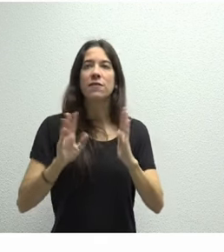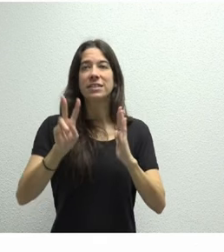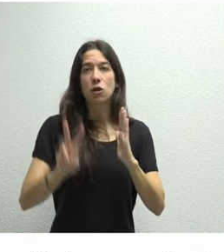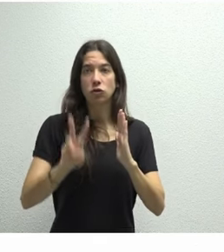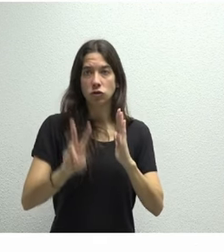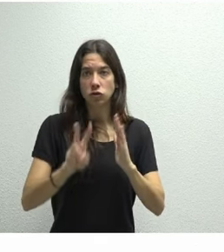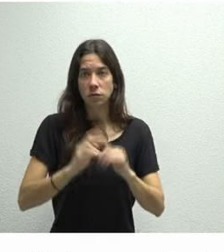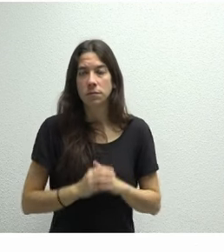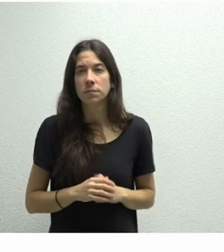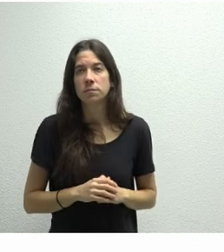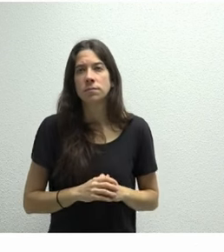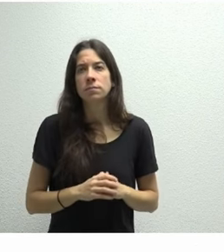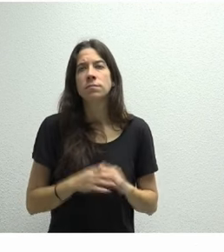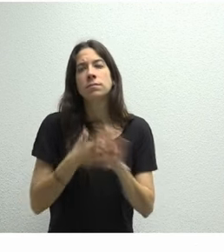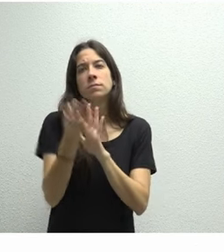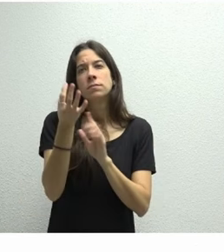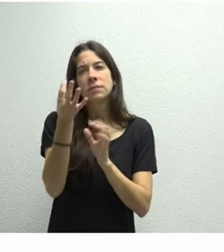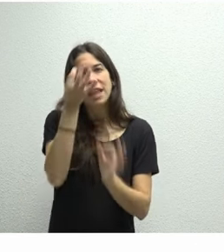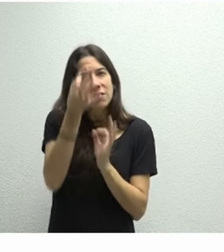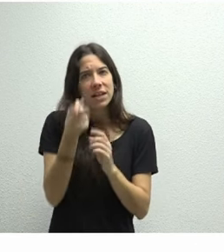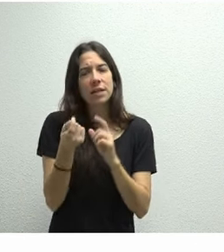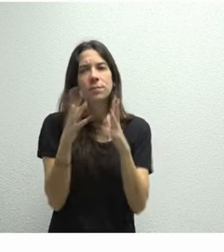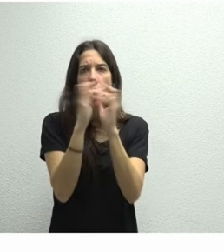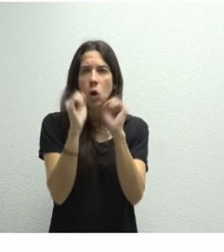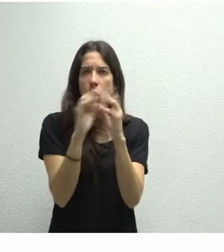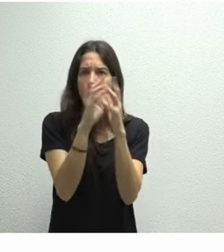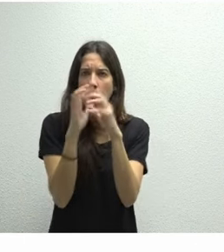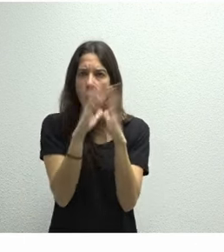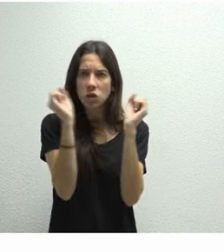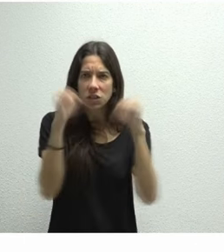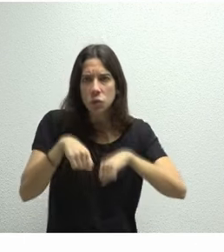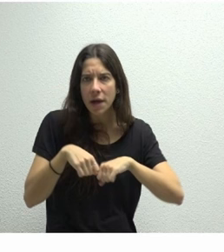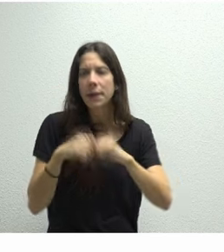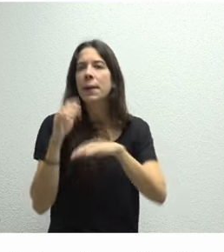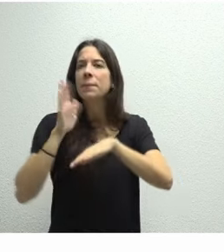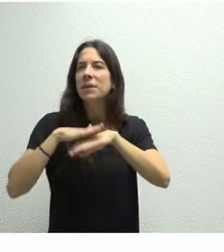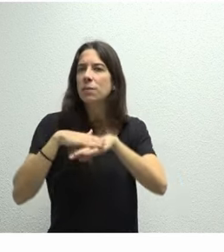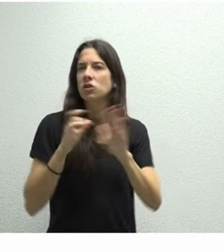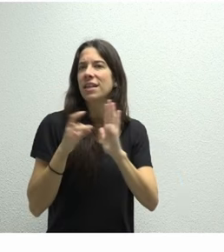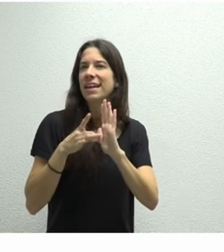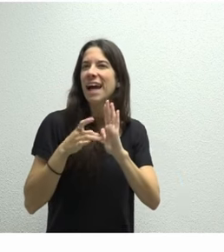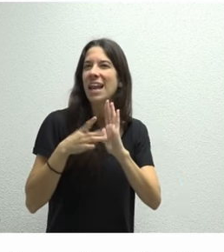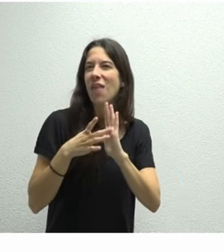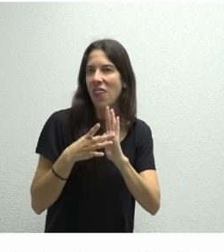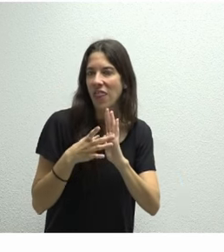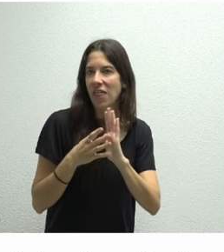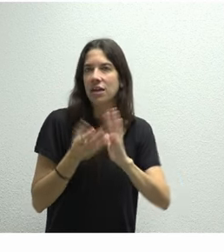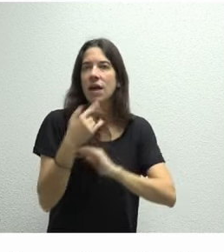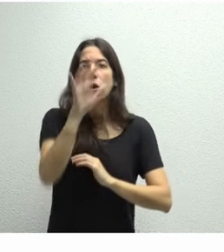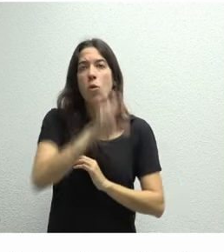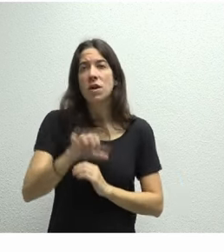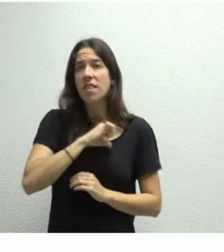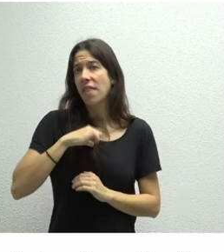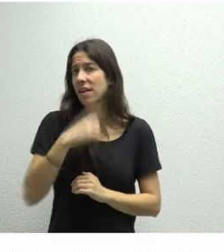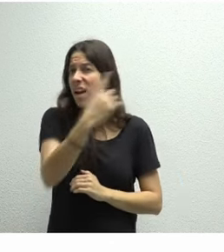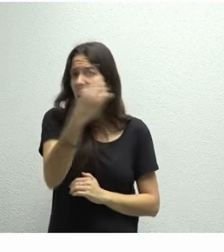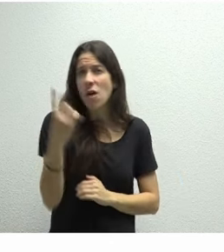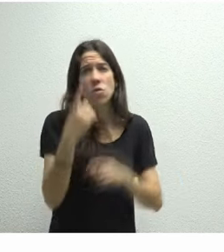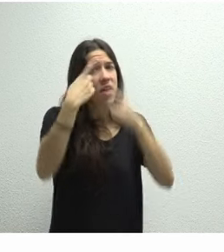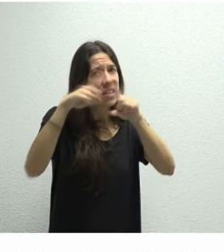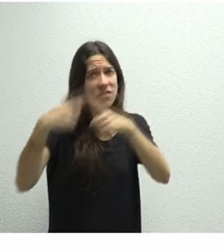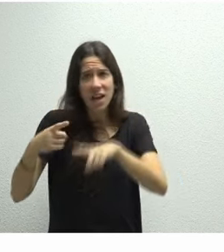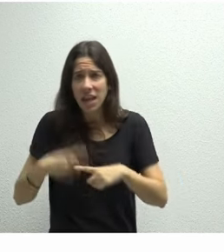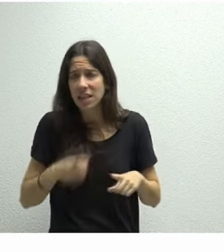eh definir y consensuar unos mínimos de calidad unos mínimos cada cada comunidad es absolutamente diferente cada realidad